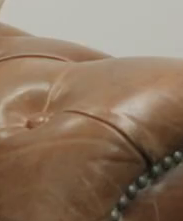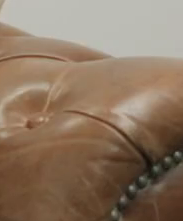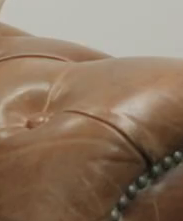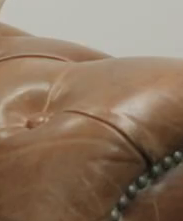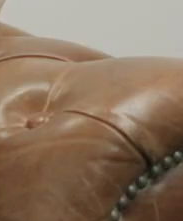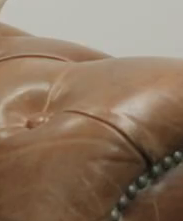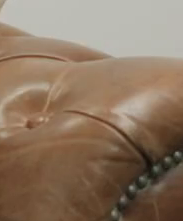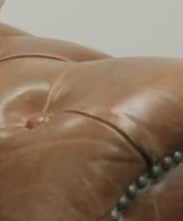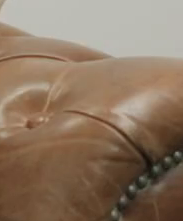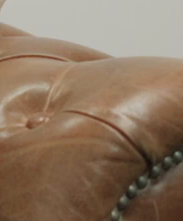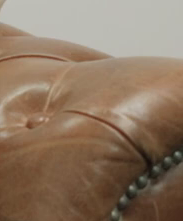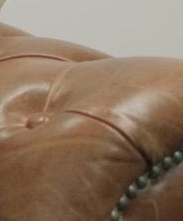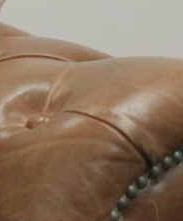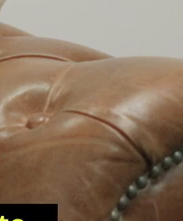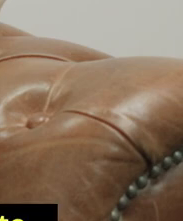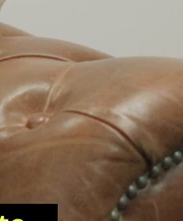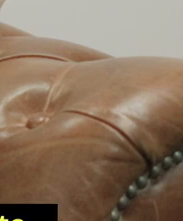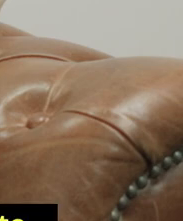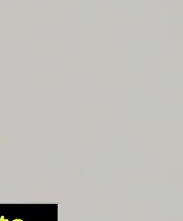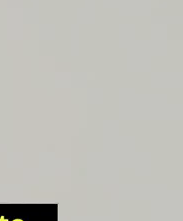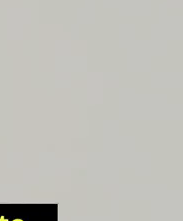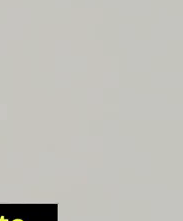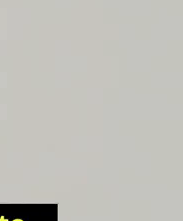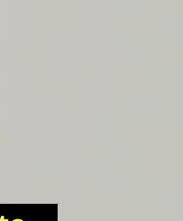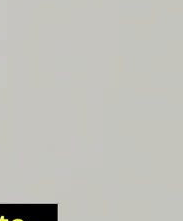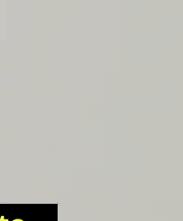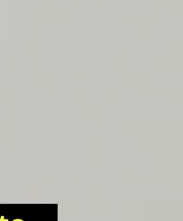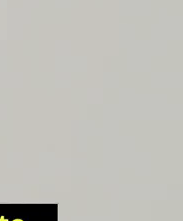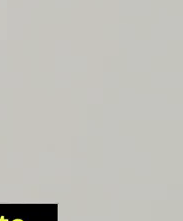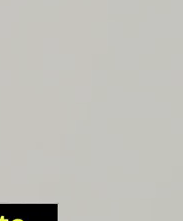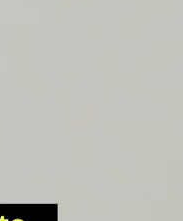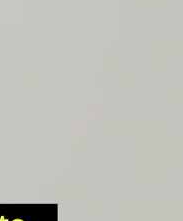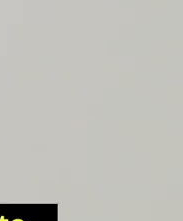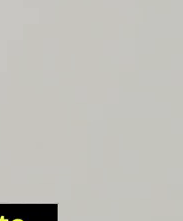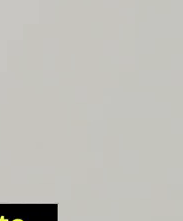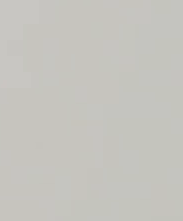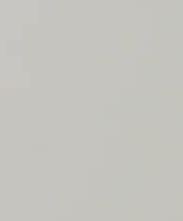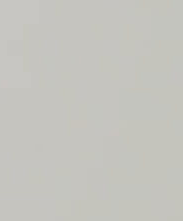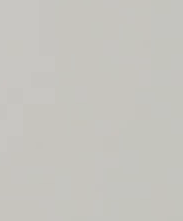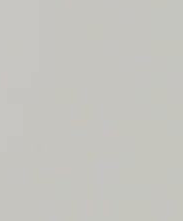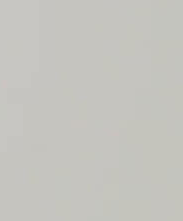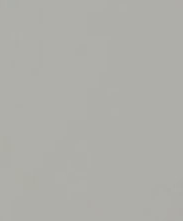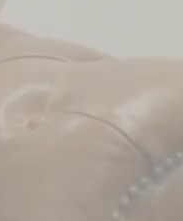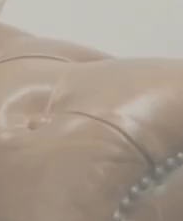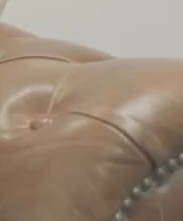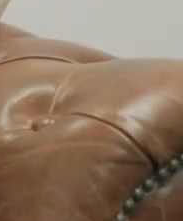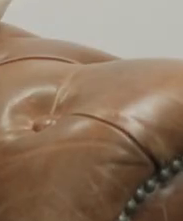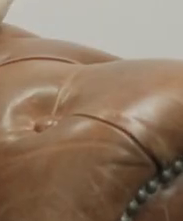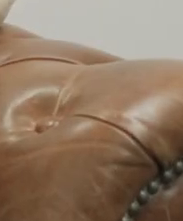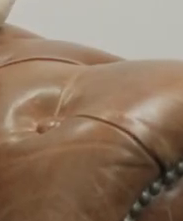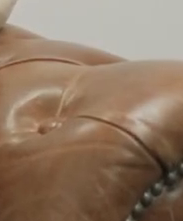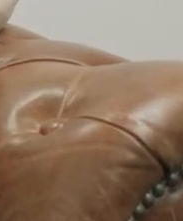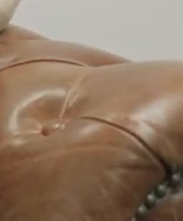repetitivos, pero tenemos que saber el efecto transformador que se está dando en este momento. Tenemos que conocer